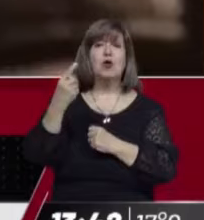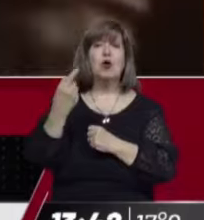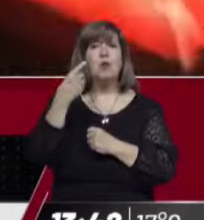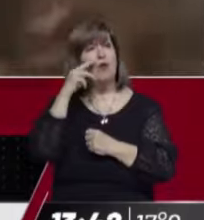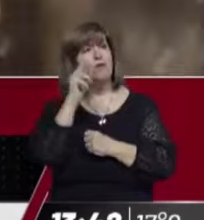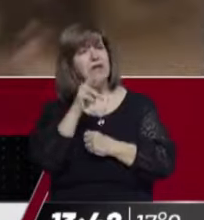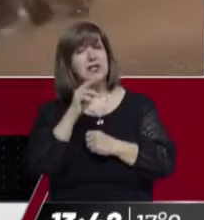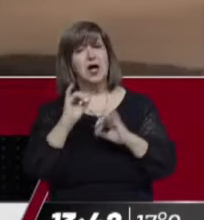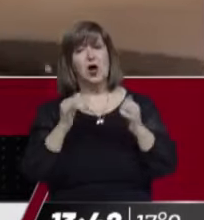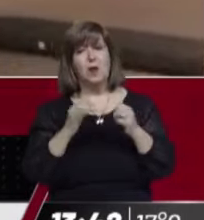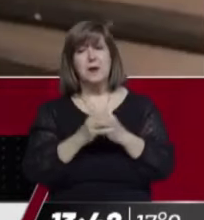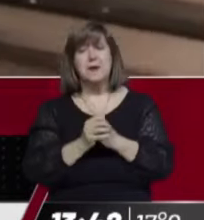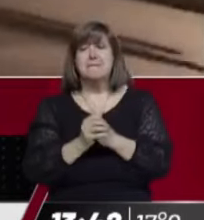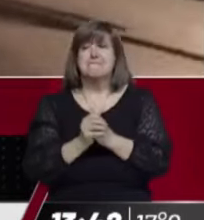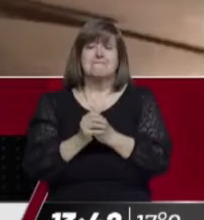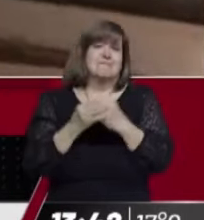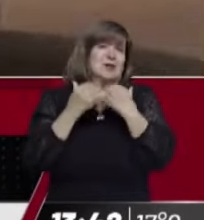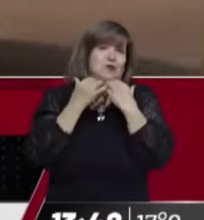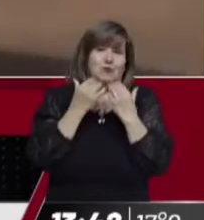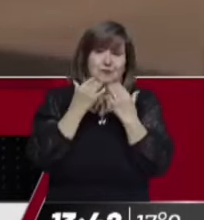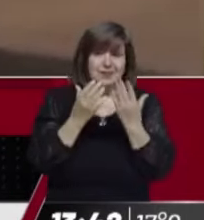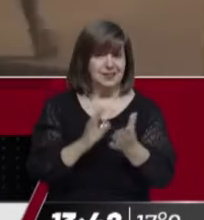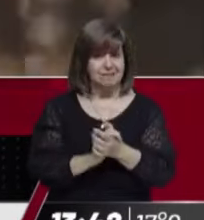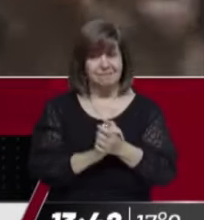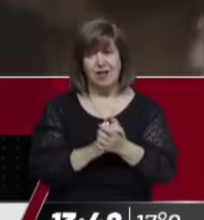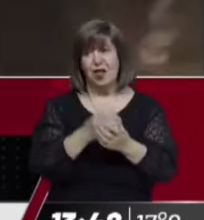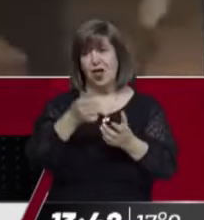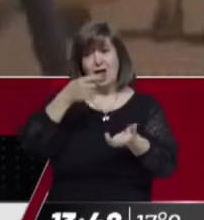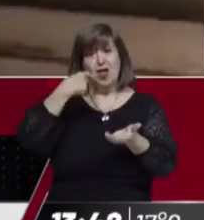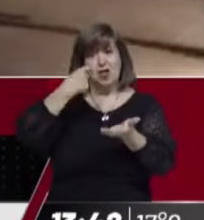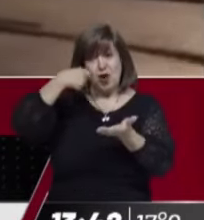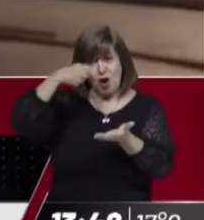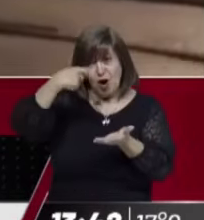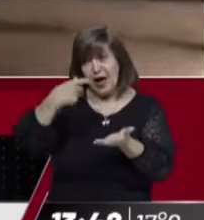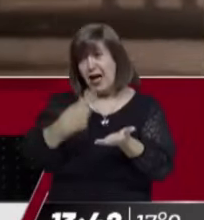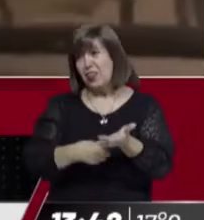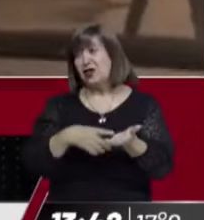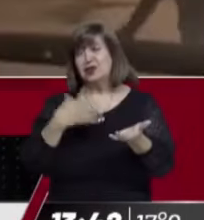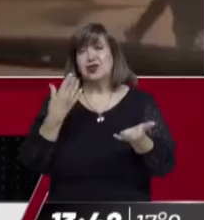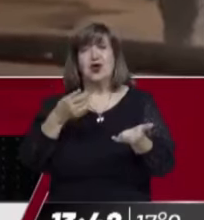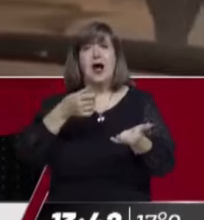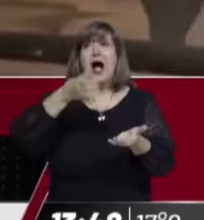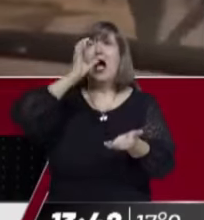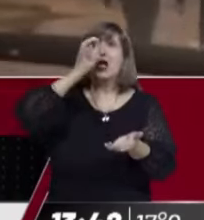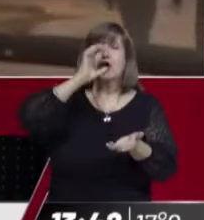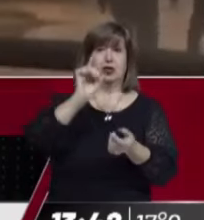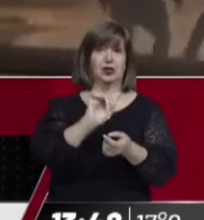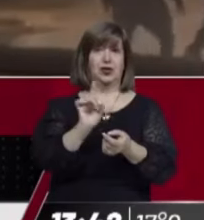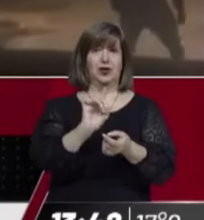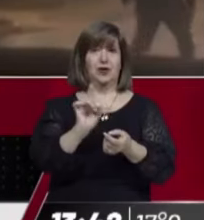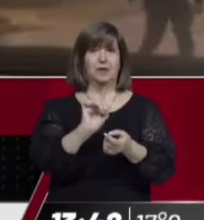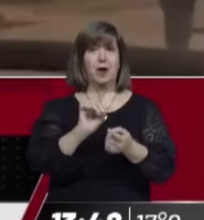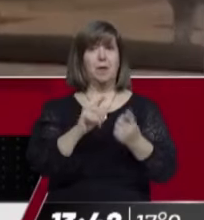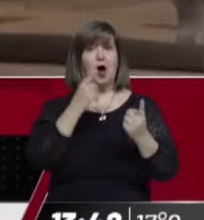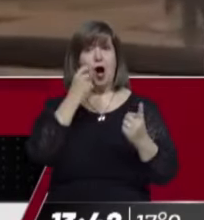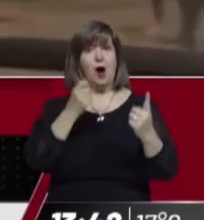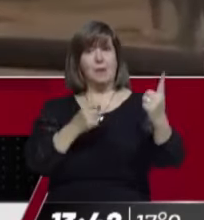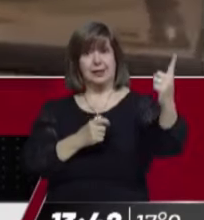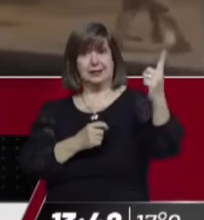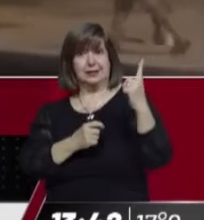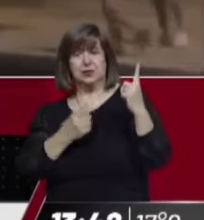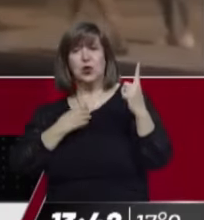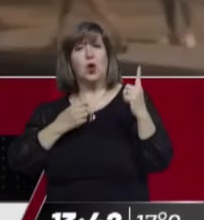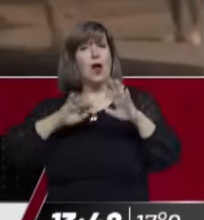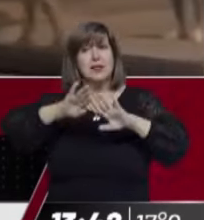y la verdad que no sabría decirte si estan drogados o alcoholizados no estaban porque en una un flaco se me viene a mí Yo tratando de